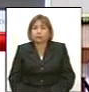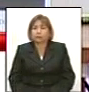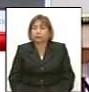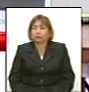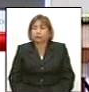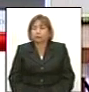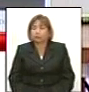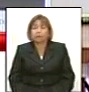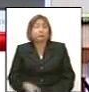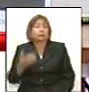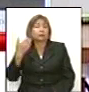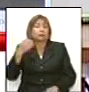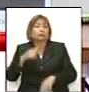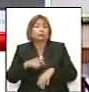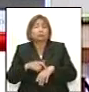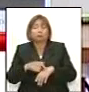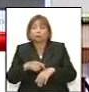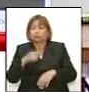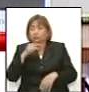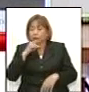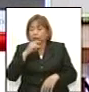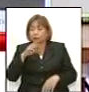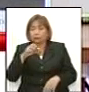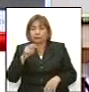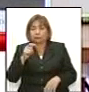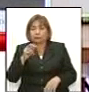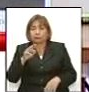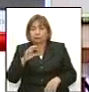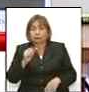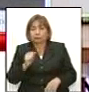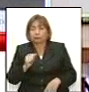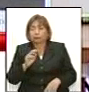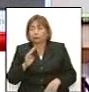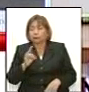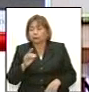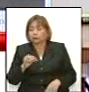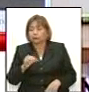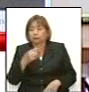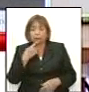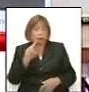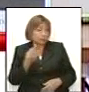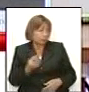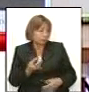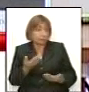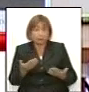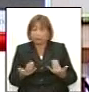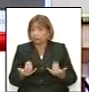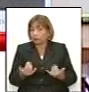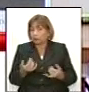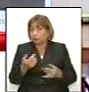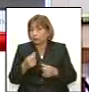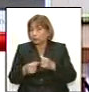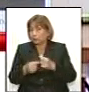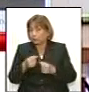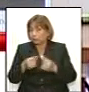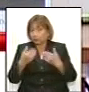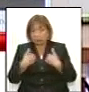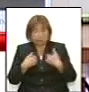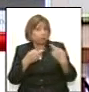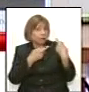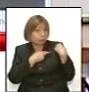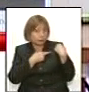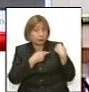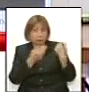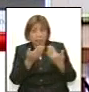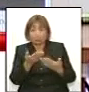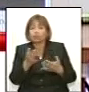ministra en ese entonces la señora Patricia Balbuena. Y diga usted si a la fecha aún tiene la encargatura asesora 2